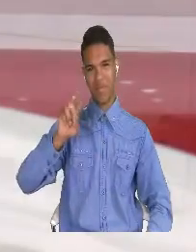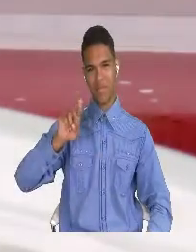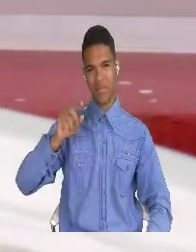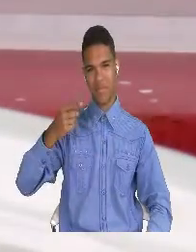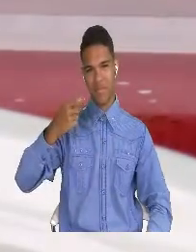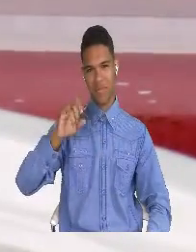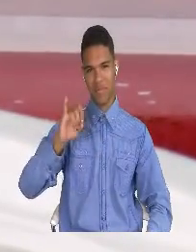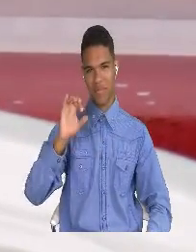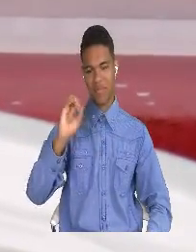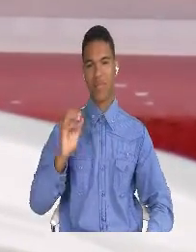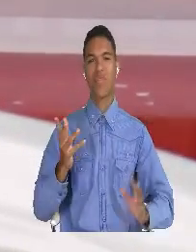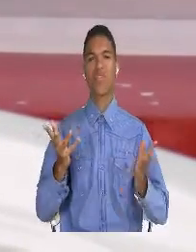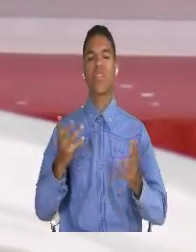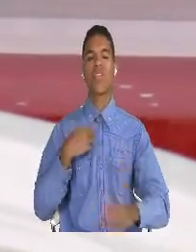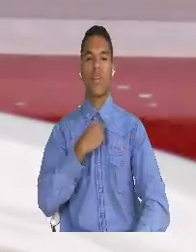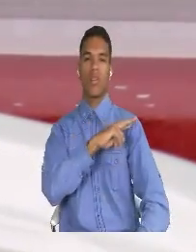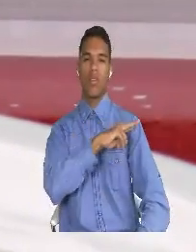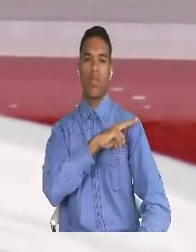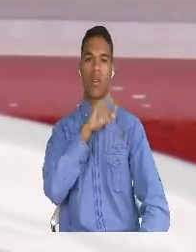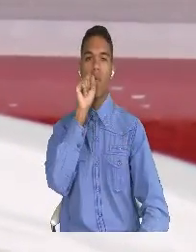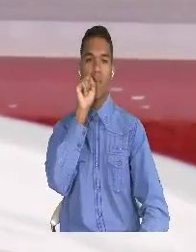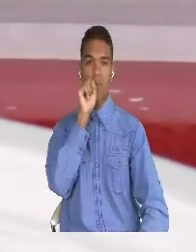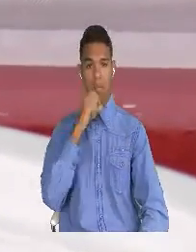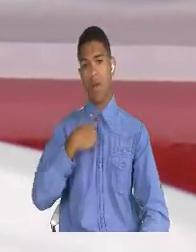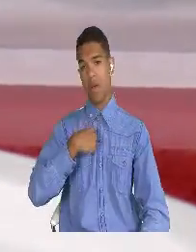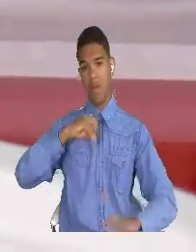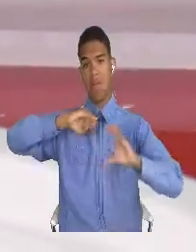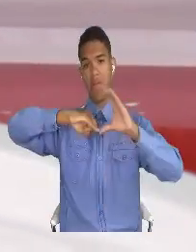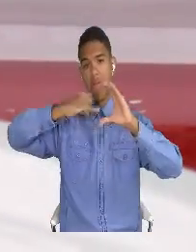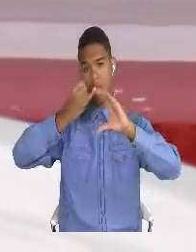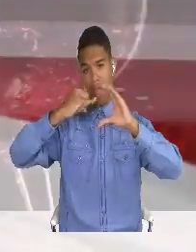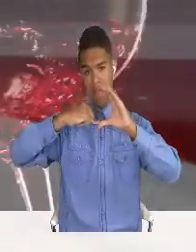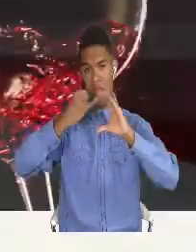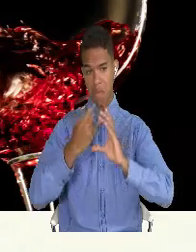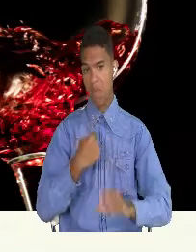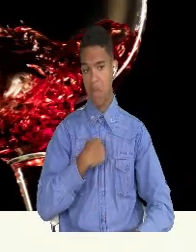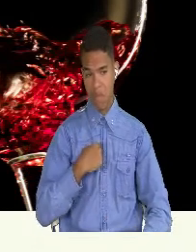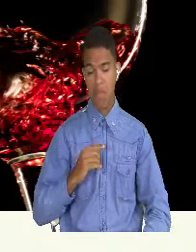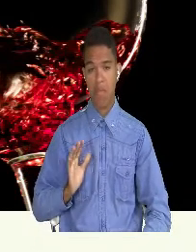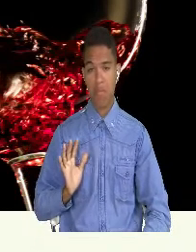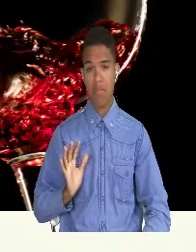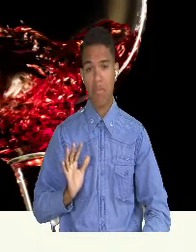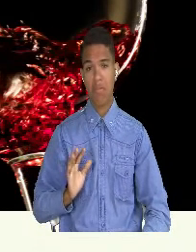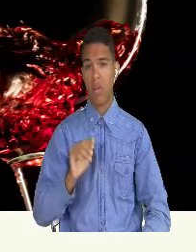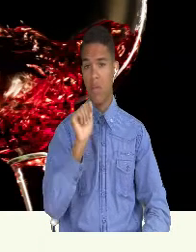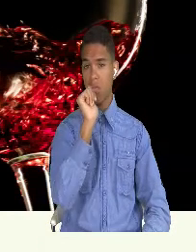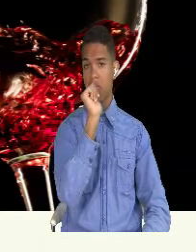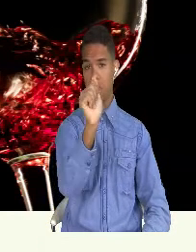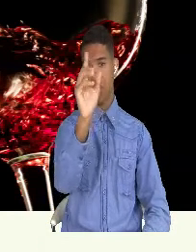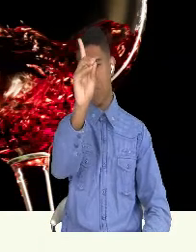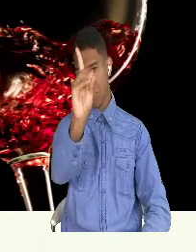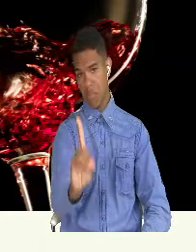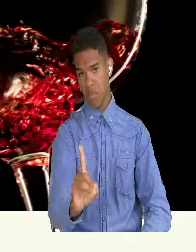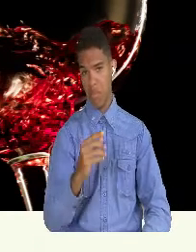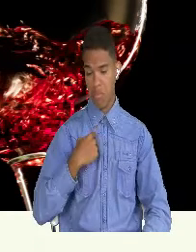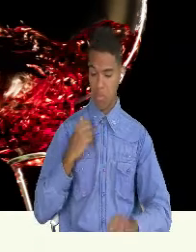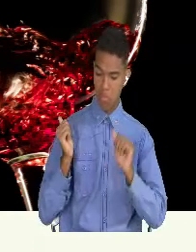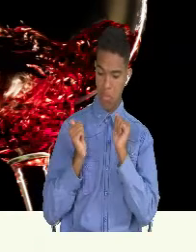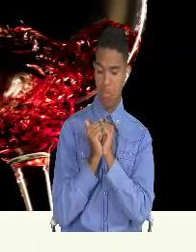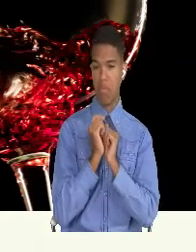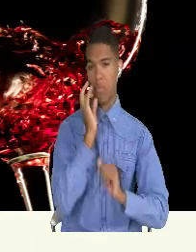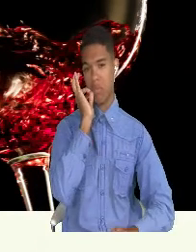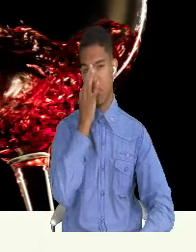en el Hotel Barranca Bermeja Plaza y a mí me pueden encontrar en el San Silvestre, ¿sí? Entonces ya eso es decisión de ustedes, donde quieran de pronto acompañarnos.